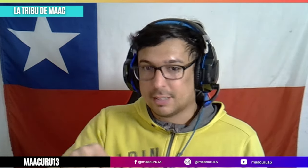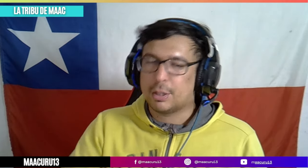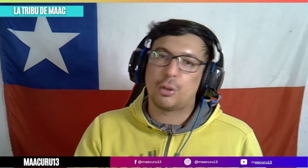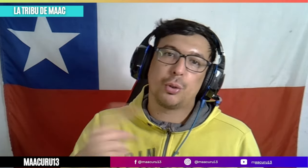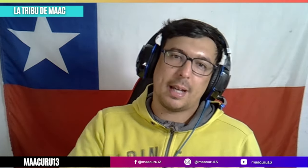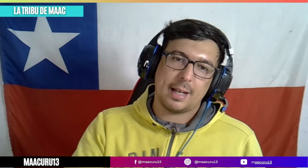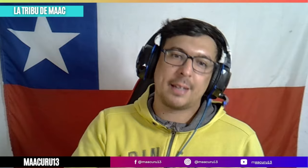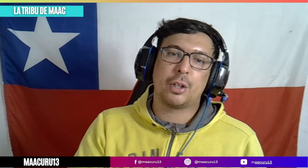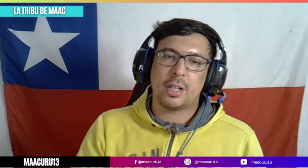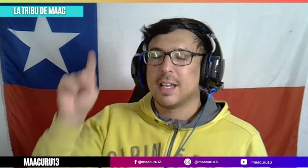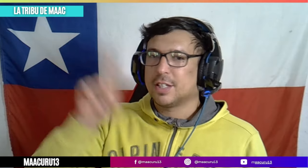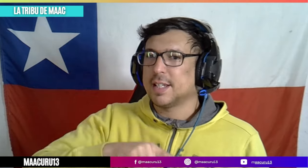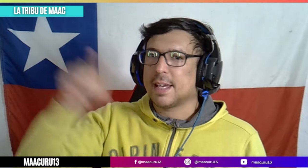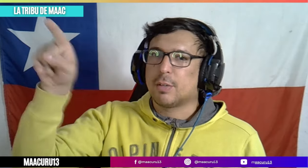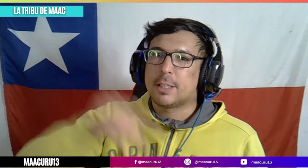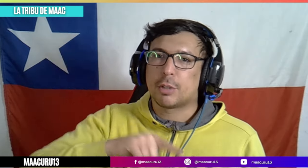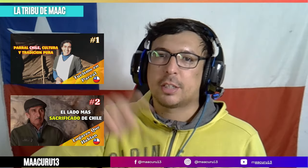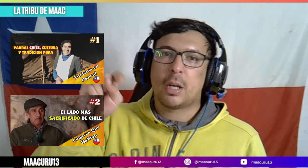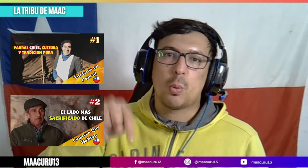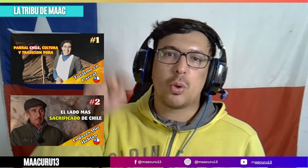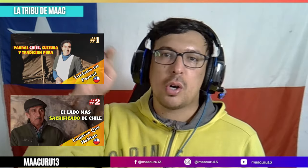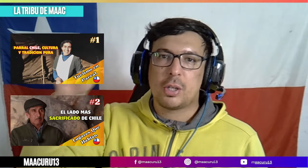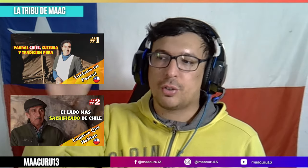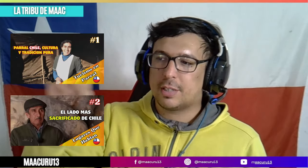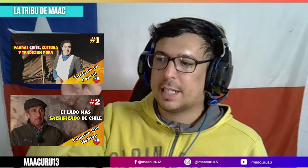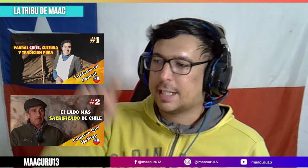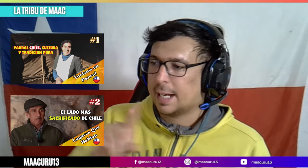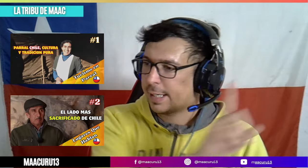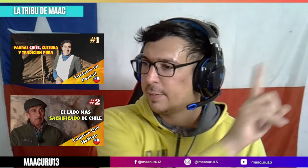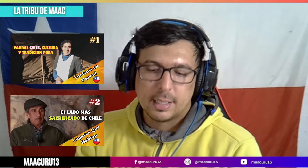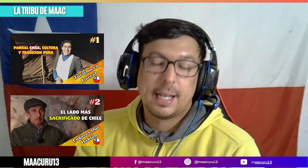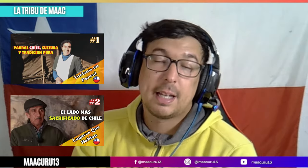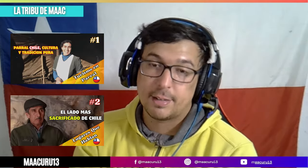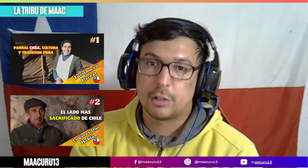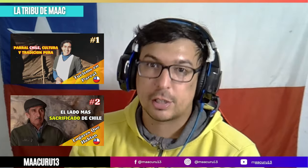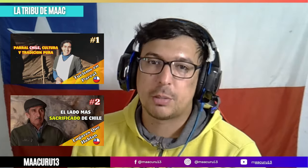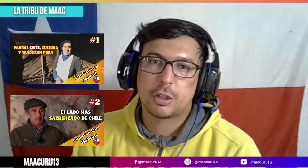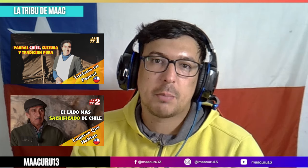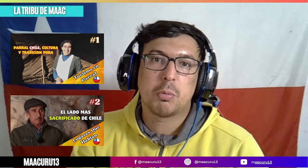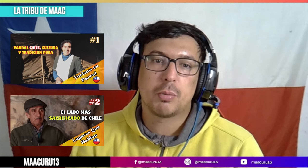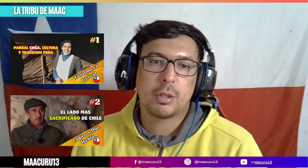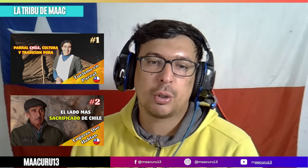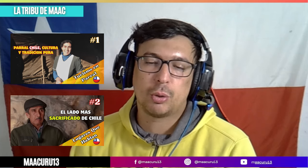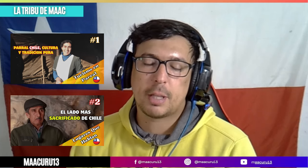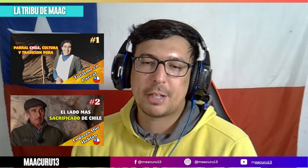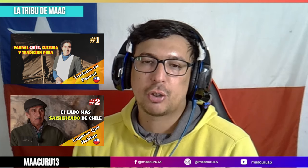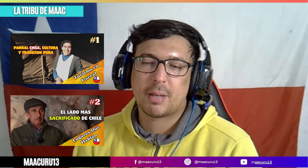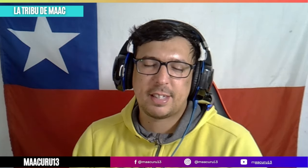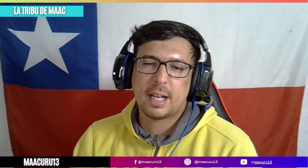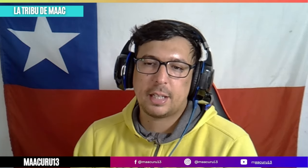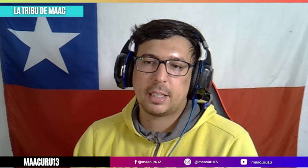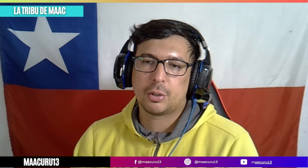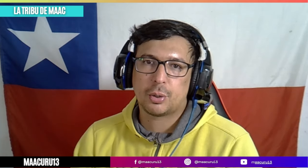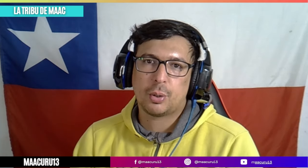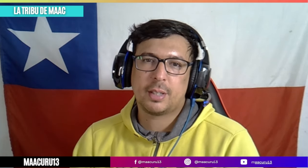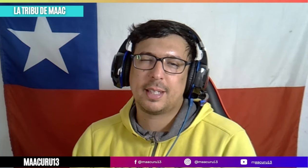después de este video, dos anteriores. Se van a dar cuenta porque tiene uno y dos, tienen acá arriba. La verdad se los recomiendo, están muy buenos. Es uno de Pancho Saavedra